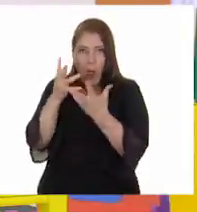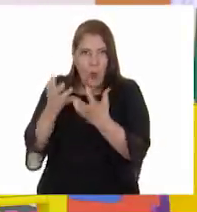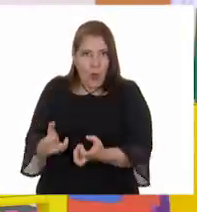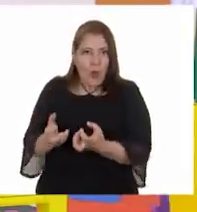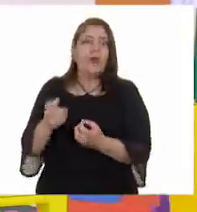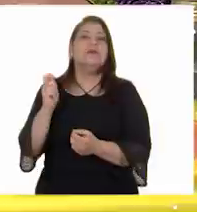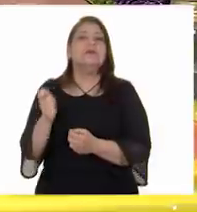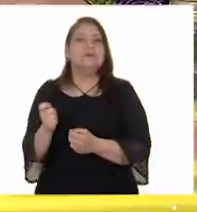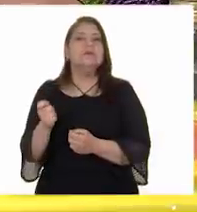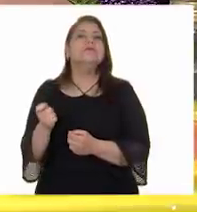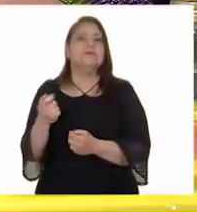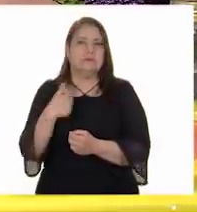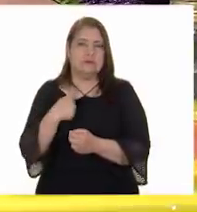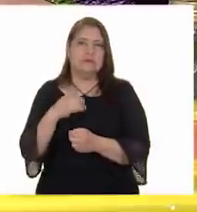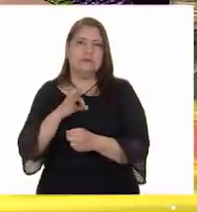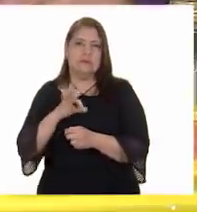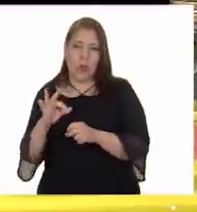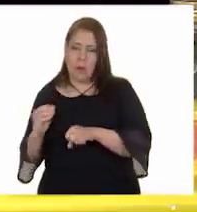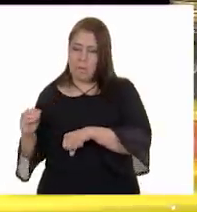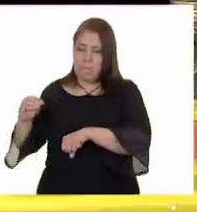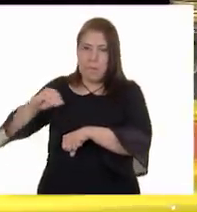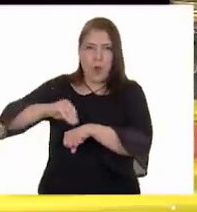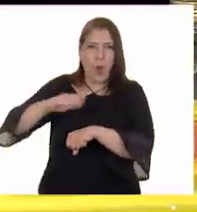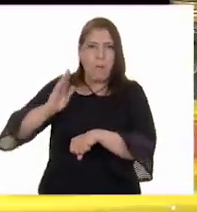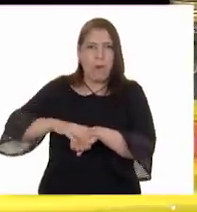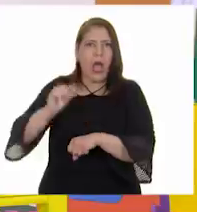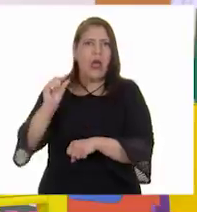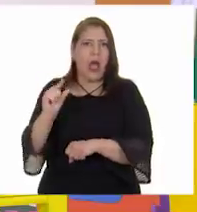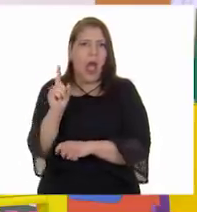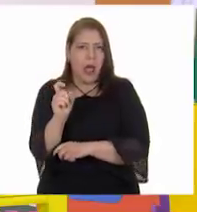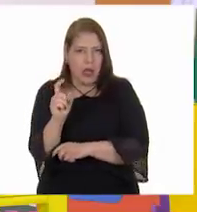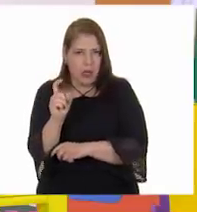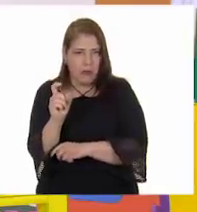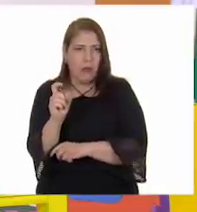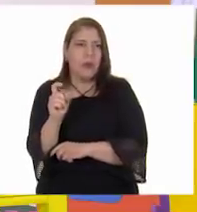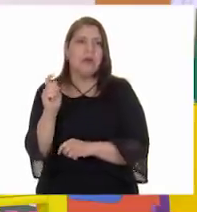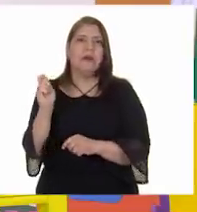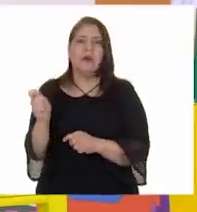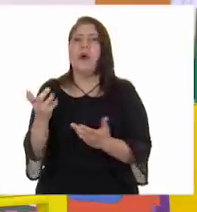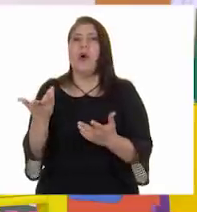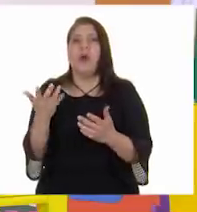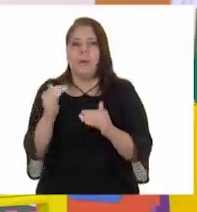y le agrego un poquito de agua o encima.